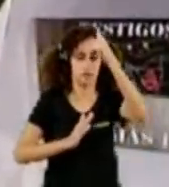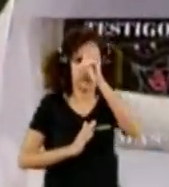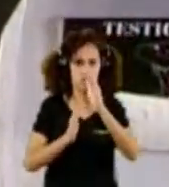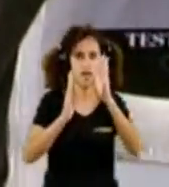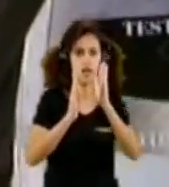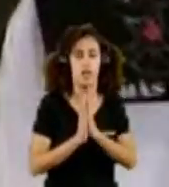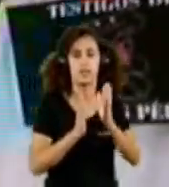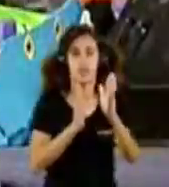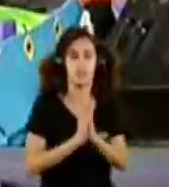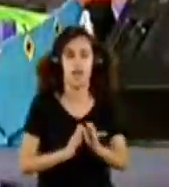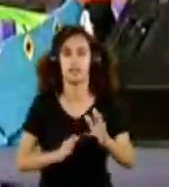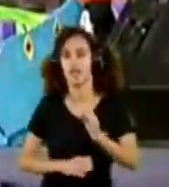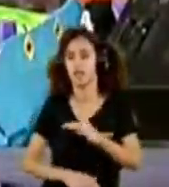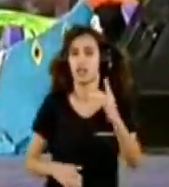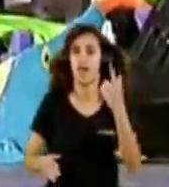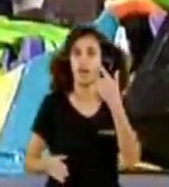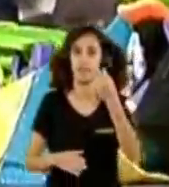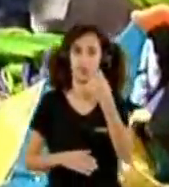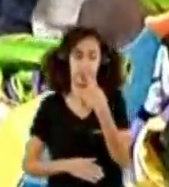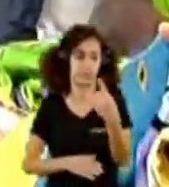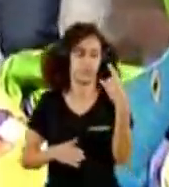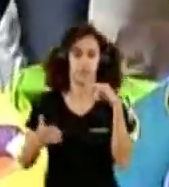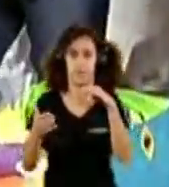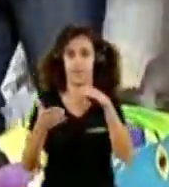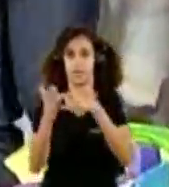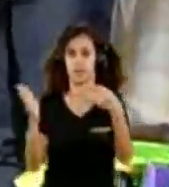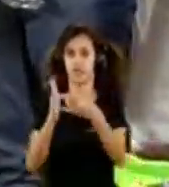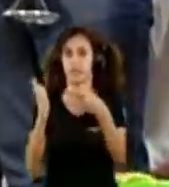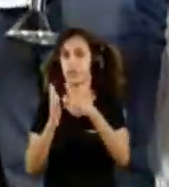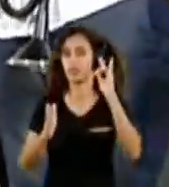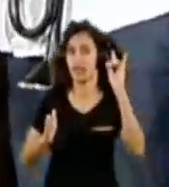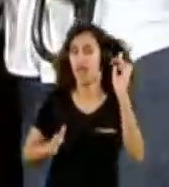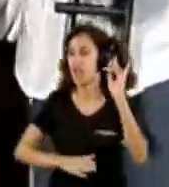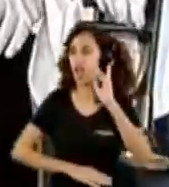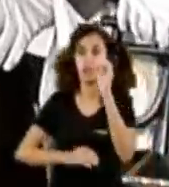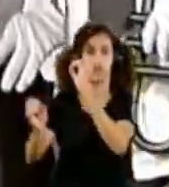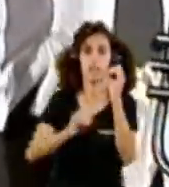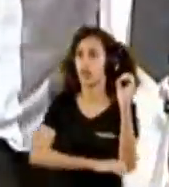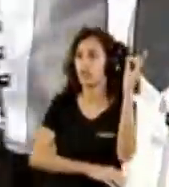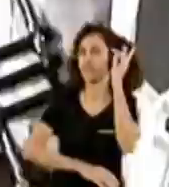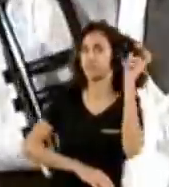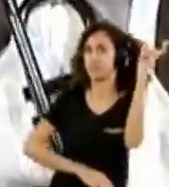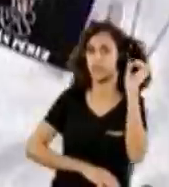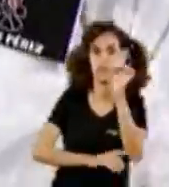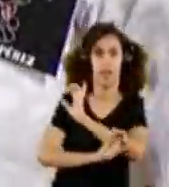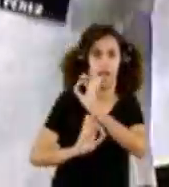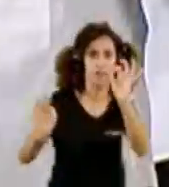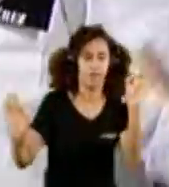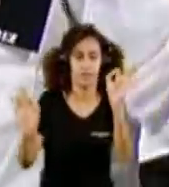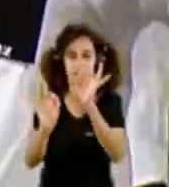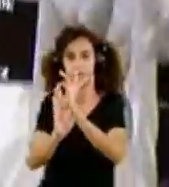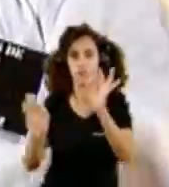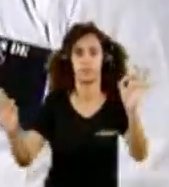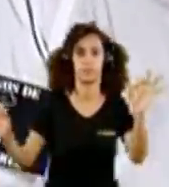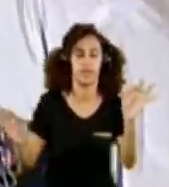de sonido, es igual que el anterior. Nos escuchan a las murgas, que se aguante la afición. Pues ya